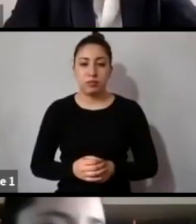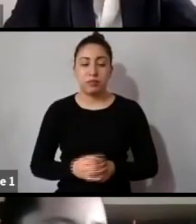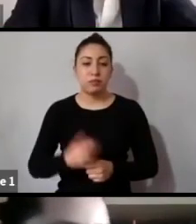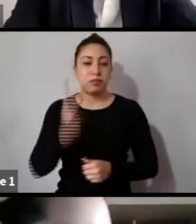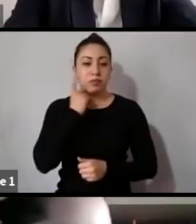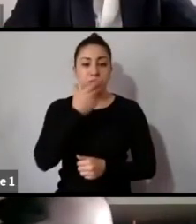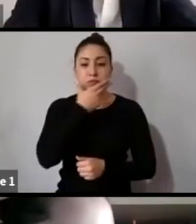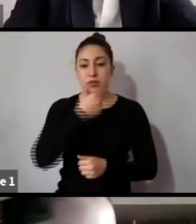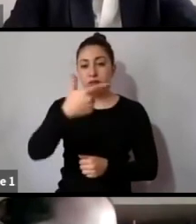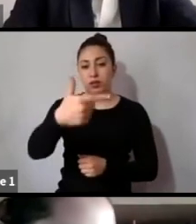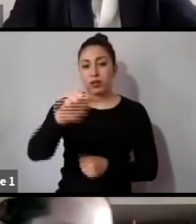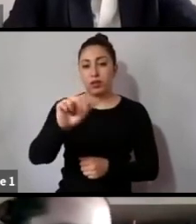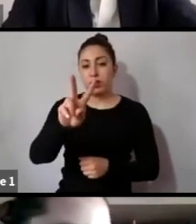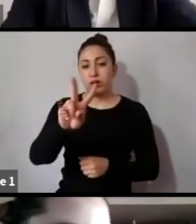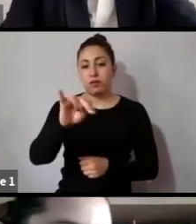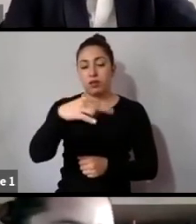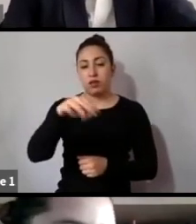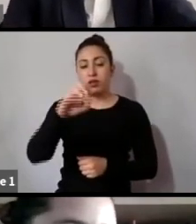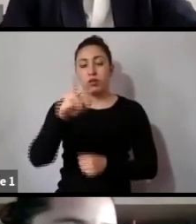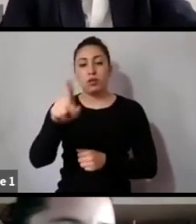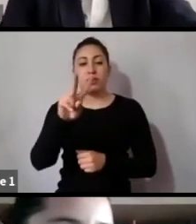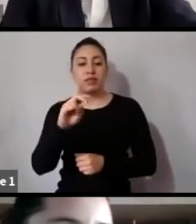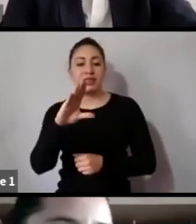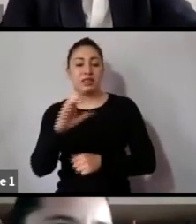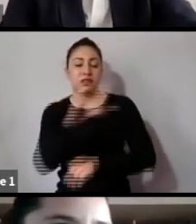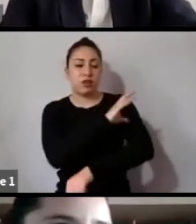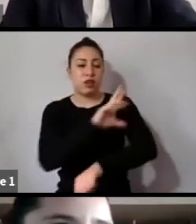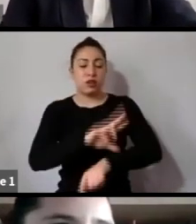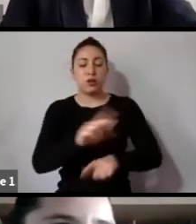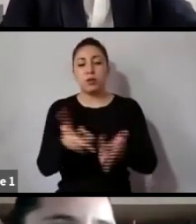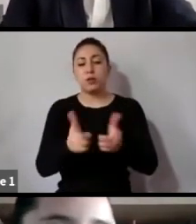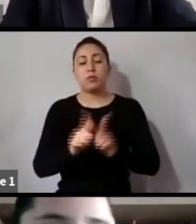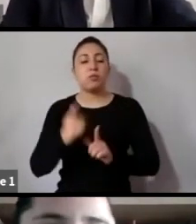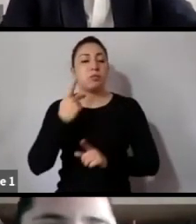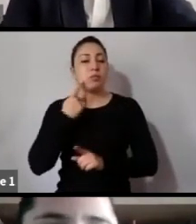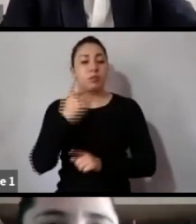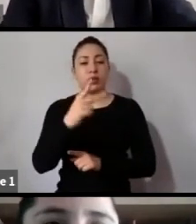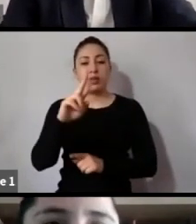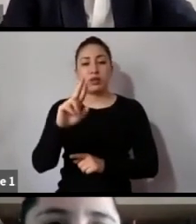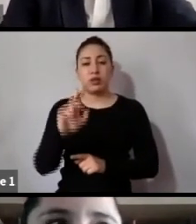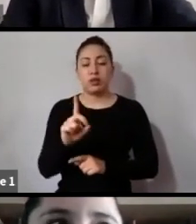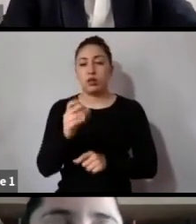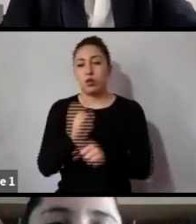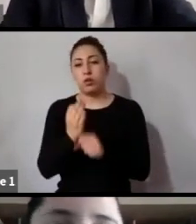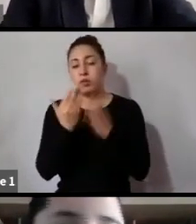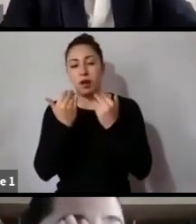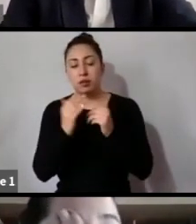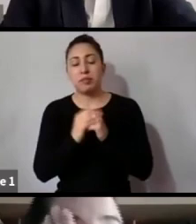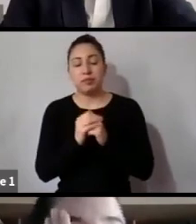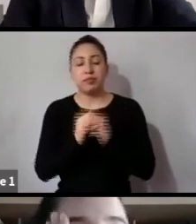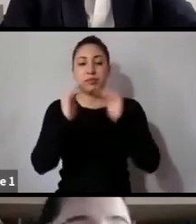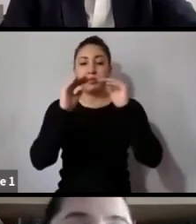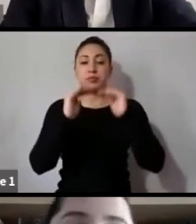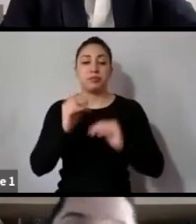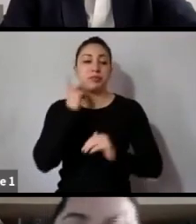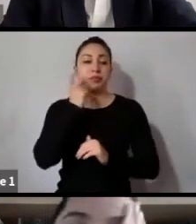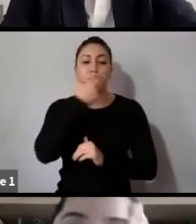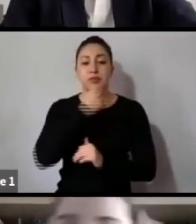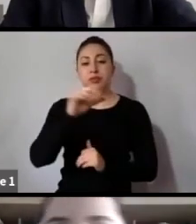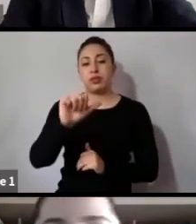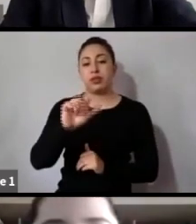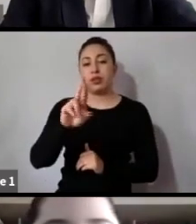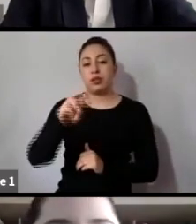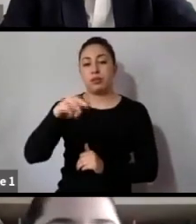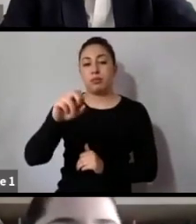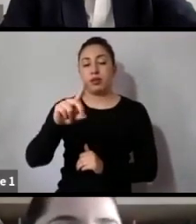Diputado Jorge Gaviño Ambriz, vicecoordinador del Grupo Parlamentario del PRD. No está de momento. Diputado Armando Tonatiuh